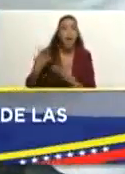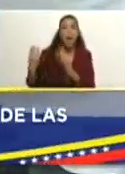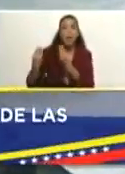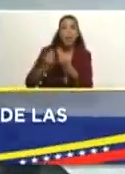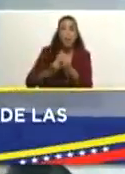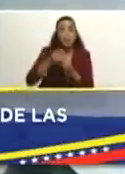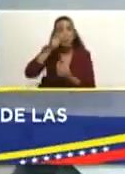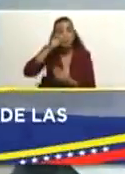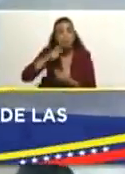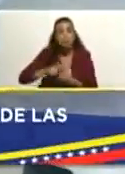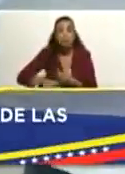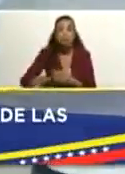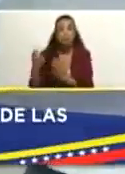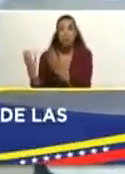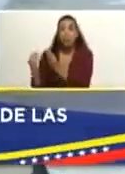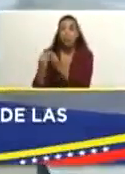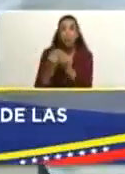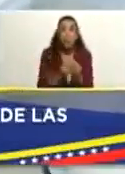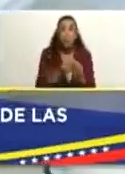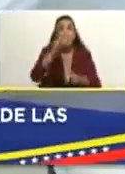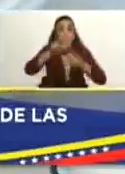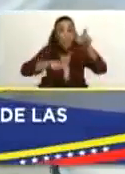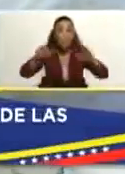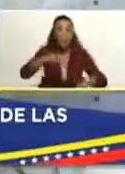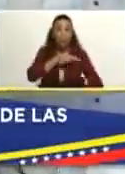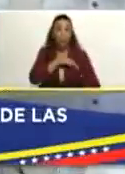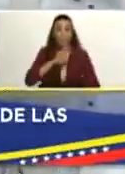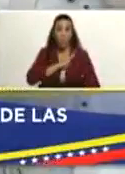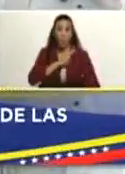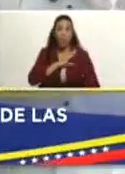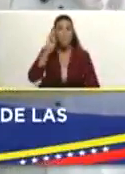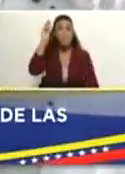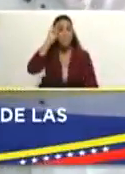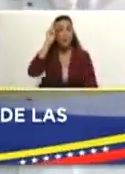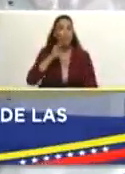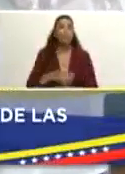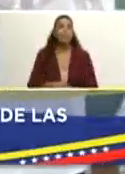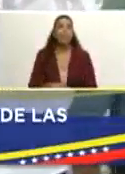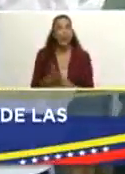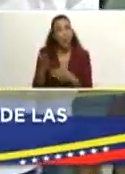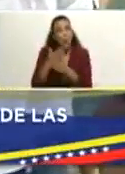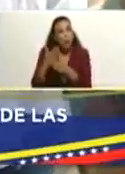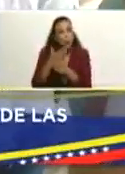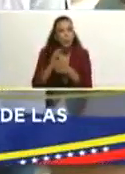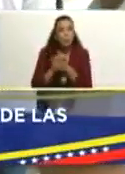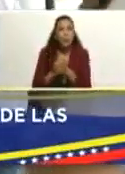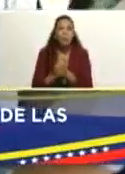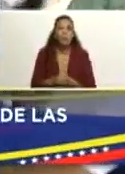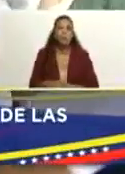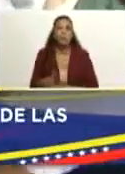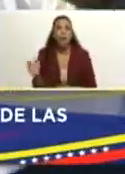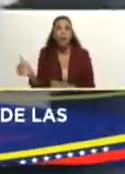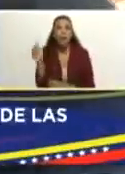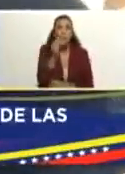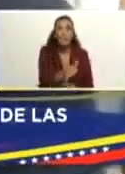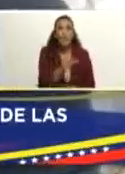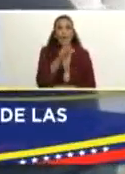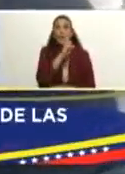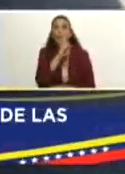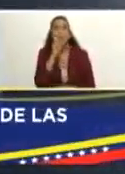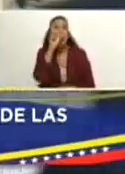ha acompañado, personal nuestro de la institución, Mayret, colaboradora. Dale el micrófono a Mayret para